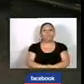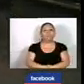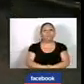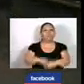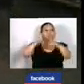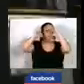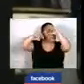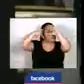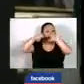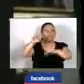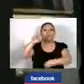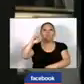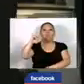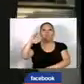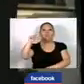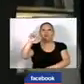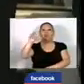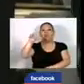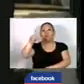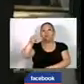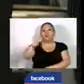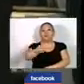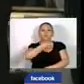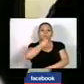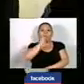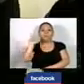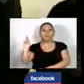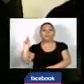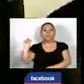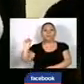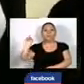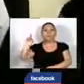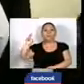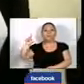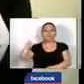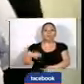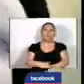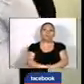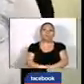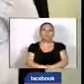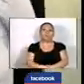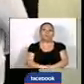Con imágenes de Ricardo Tobar Carla Góchez Noticiero Hechos